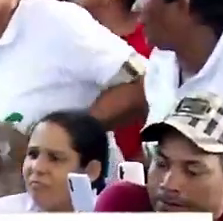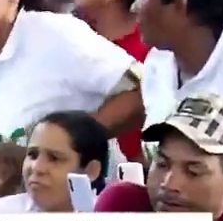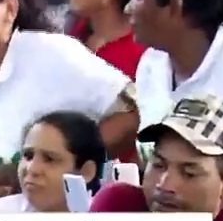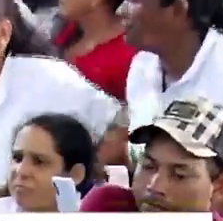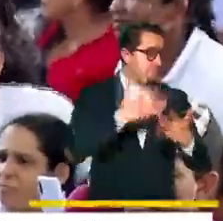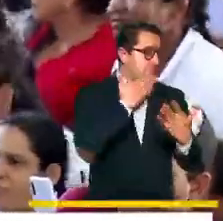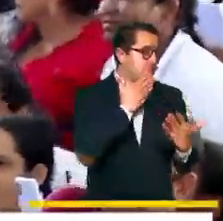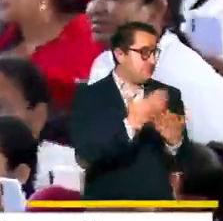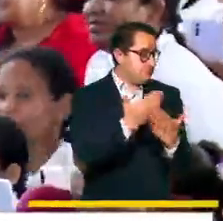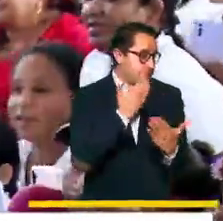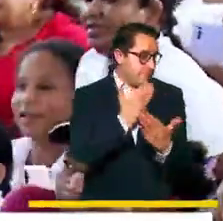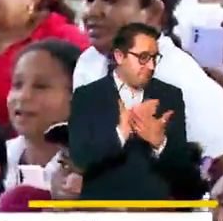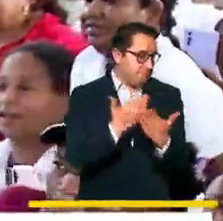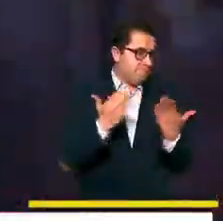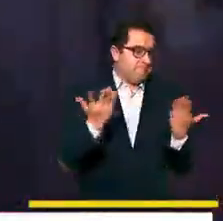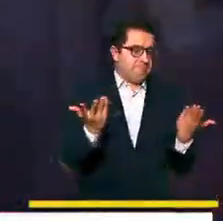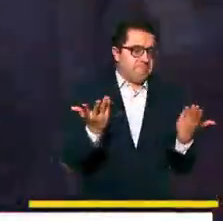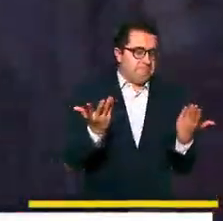Gracias.